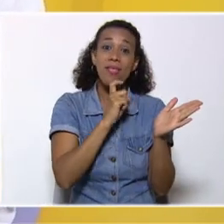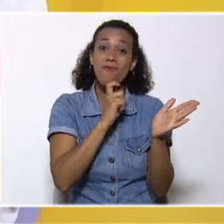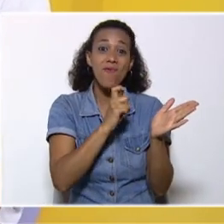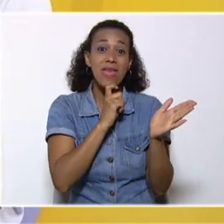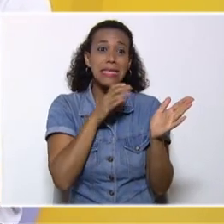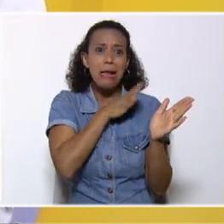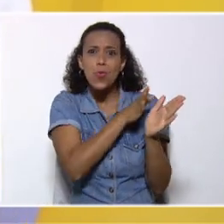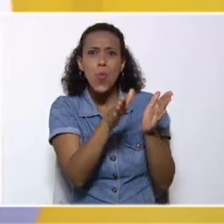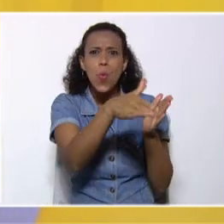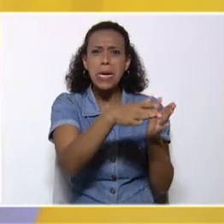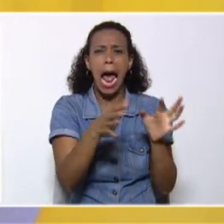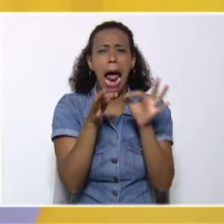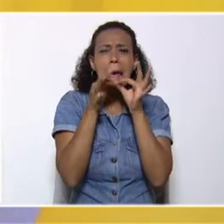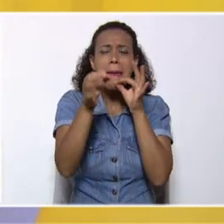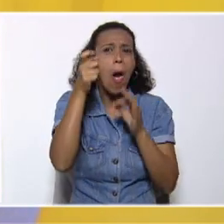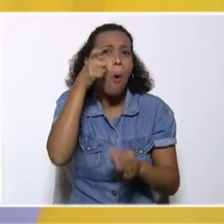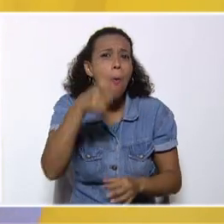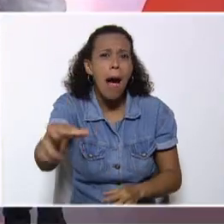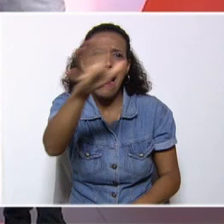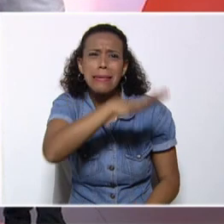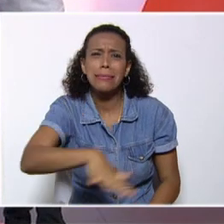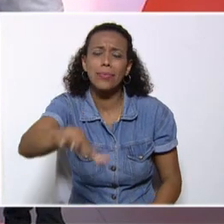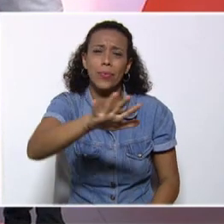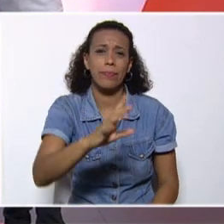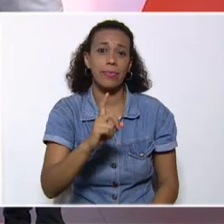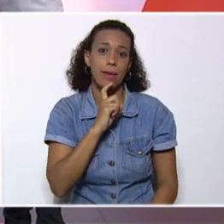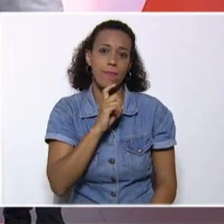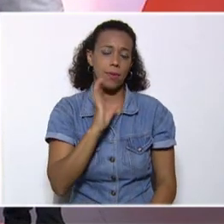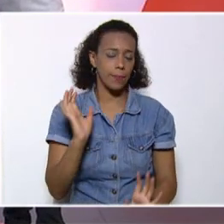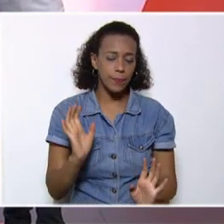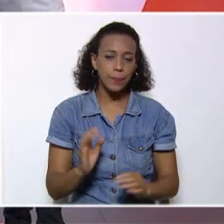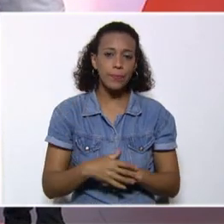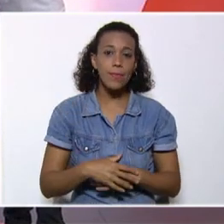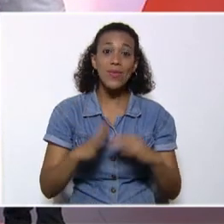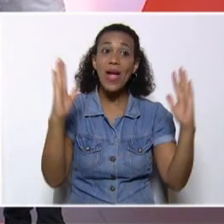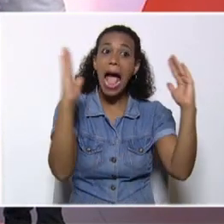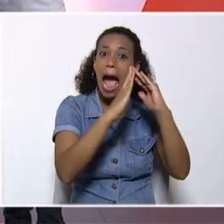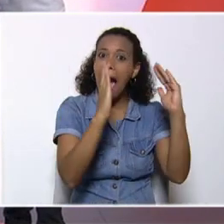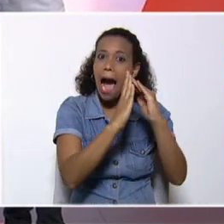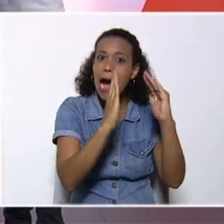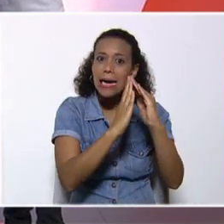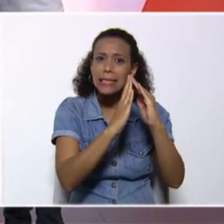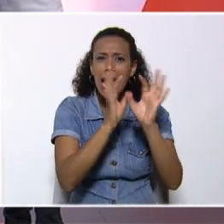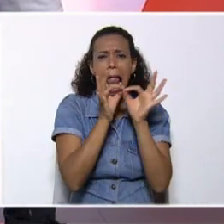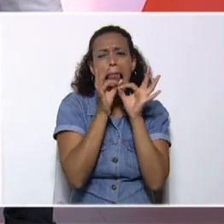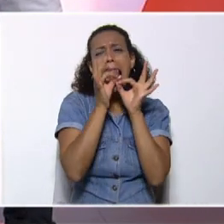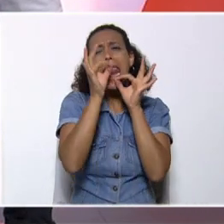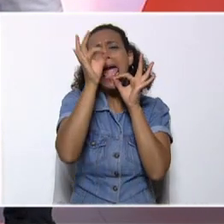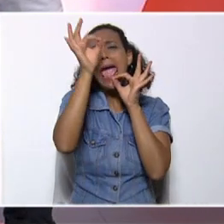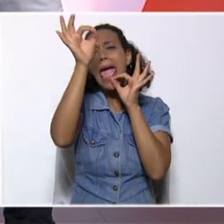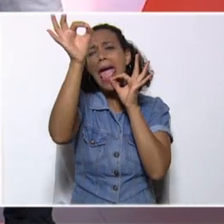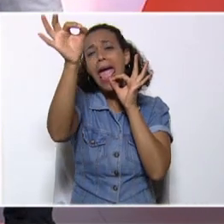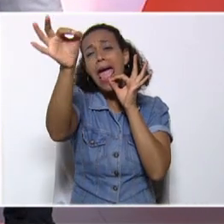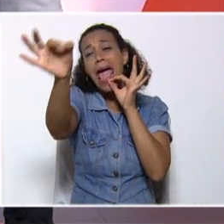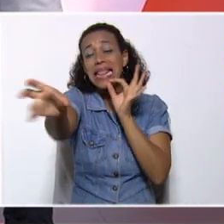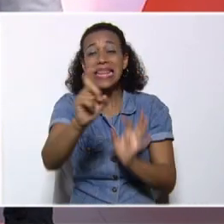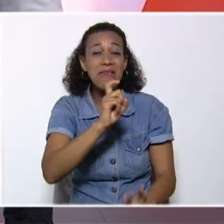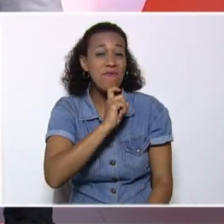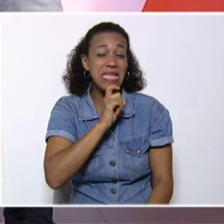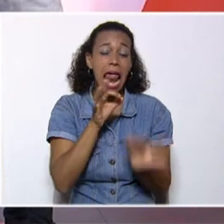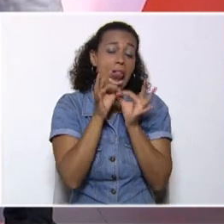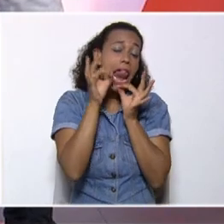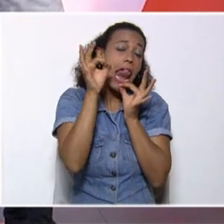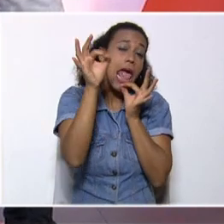o de difícil acceso. Es otra de las utilidades. Sí, de pronto nuestra casita está ubicada en un espacio que es difícil